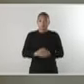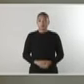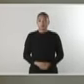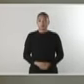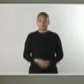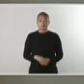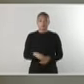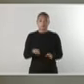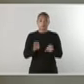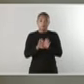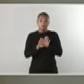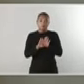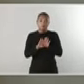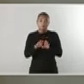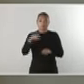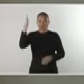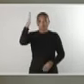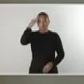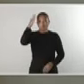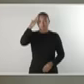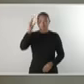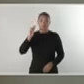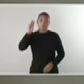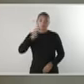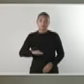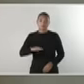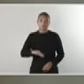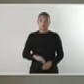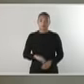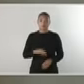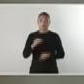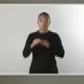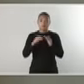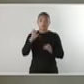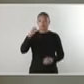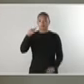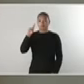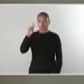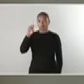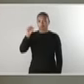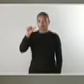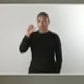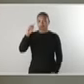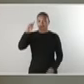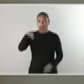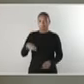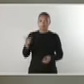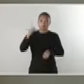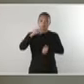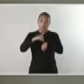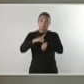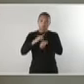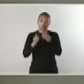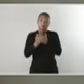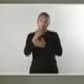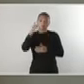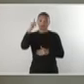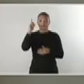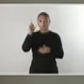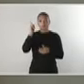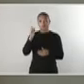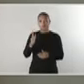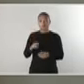puras puro liderazgo en lo malo las empresas hoy en día en desde Nuevo Laredo hasta